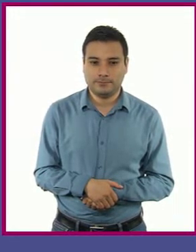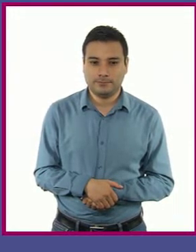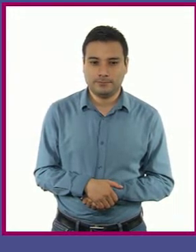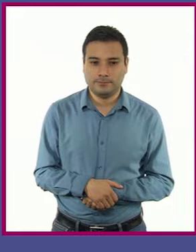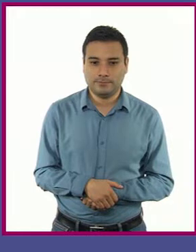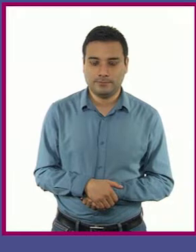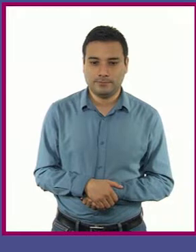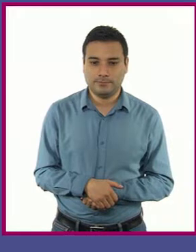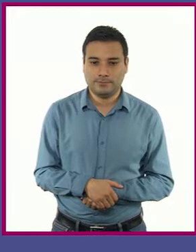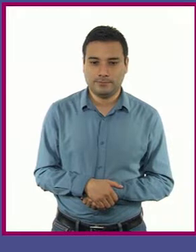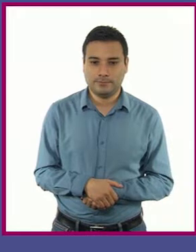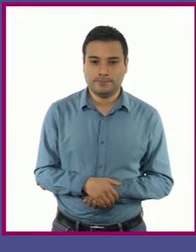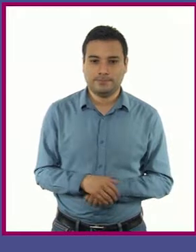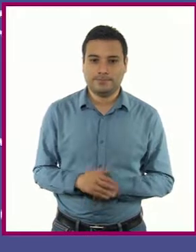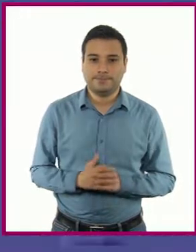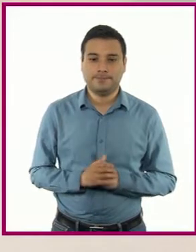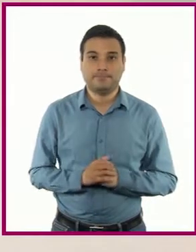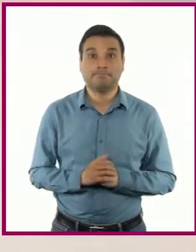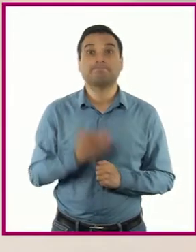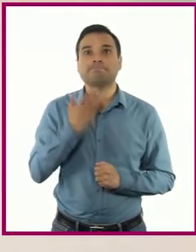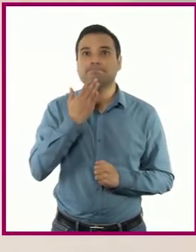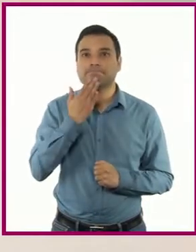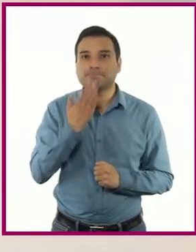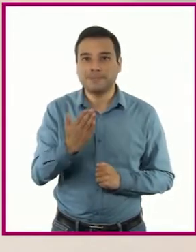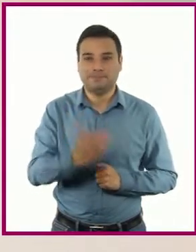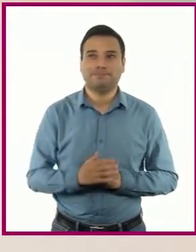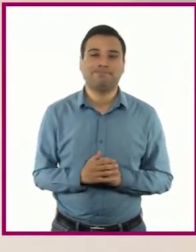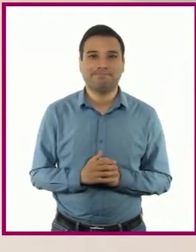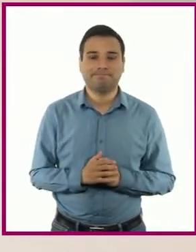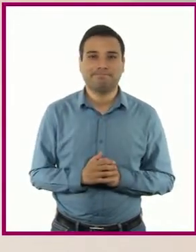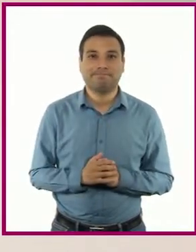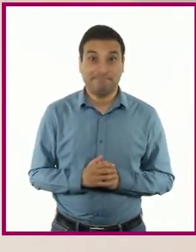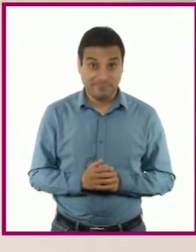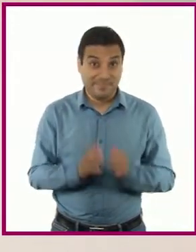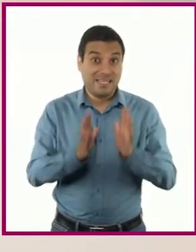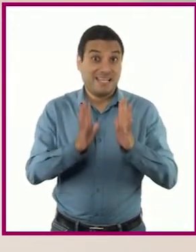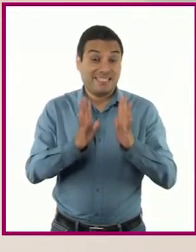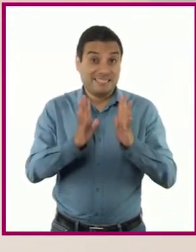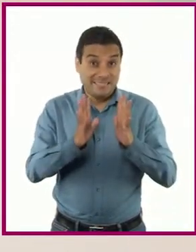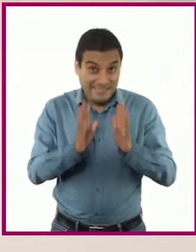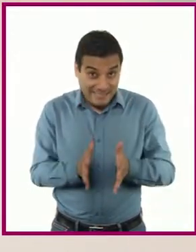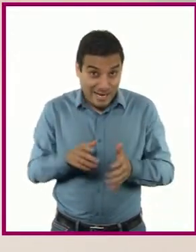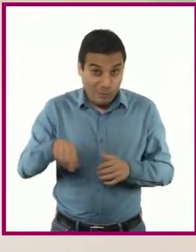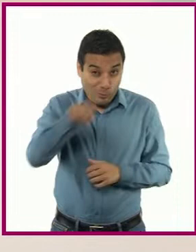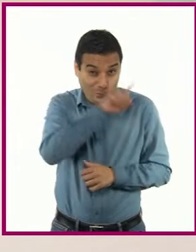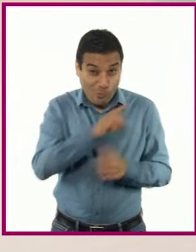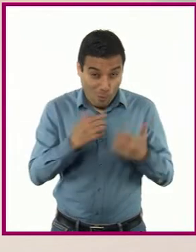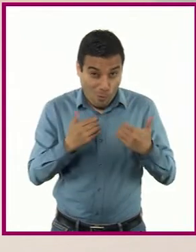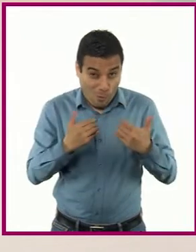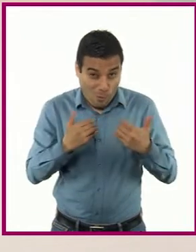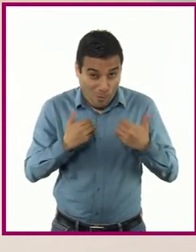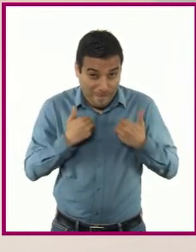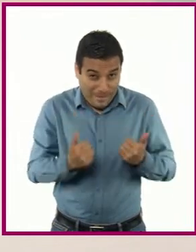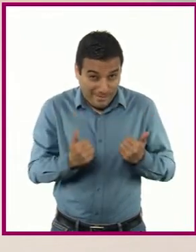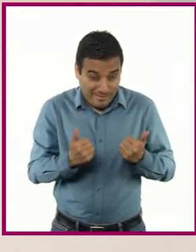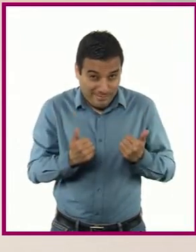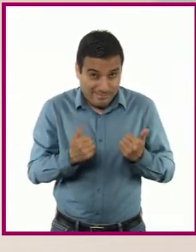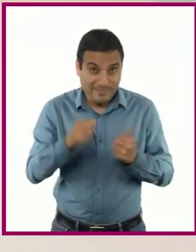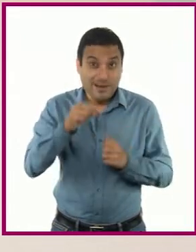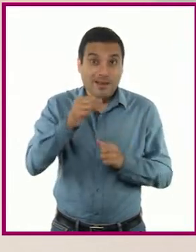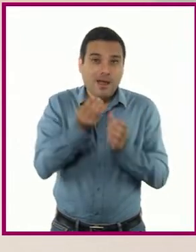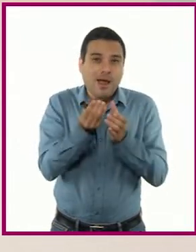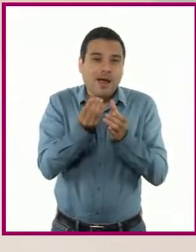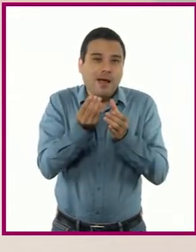físicamente, más. Bien. Una vez que entendimos la clasificación de acento prosódico